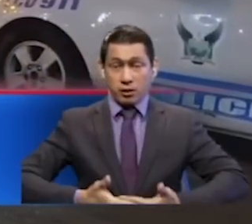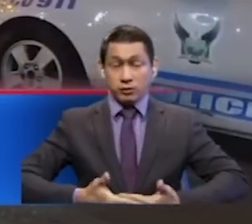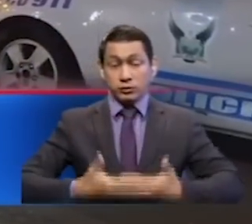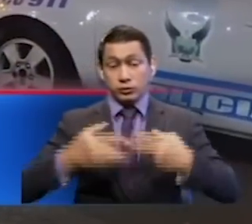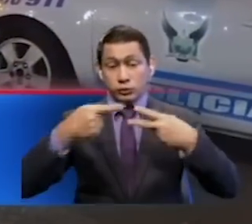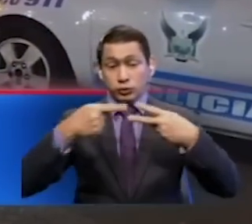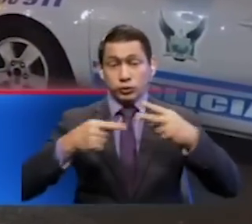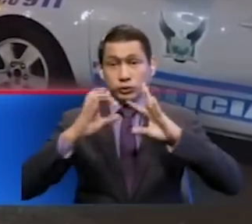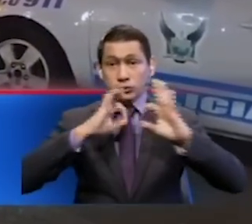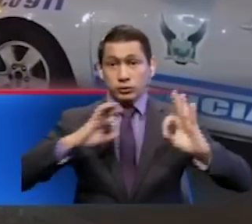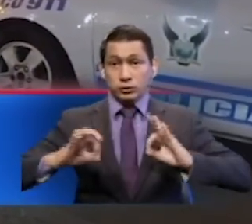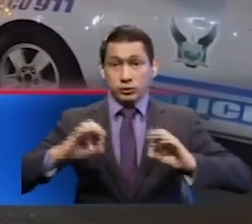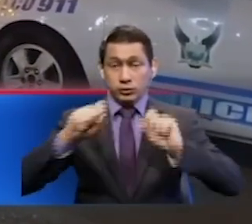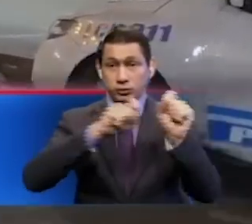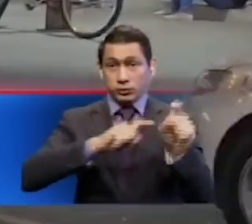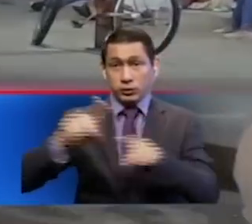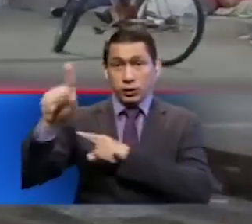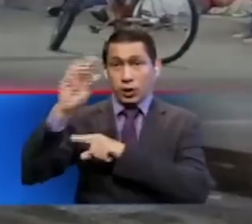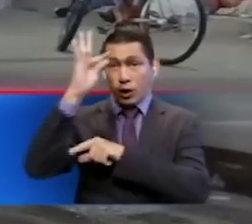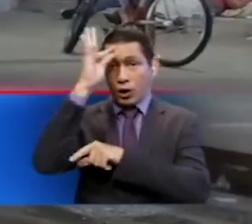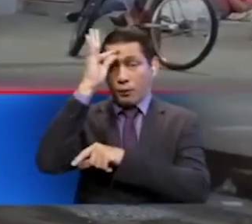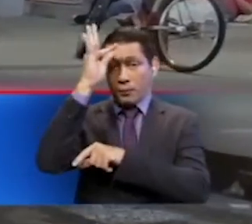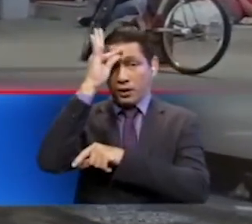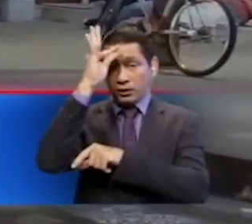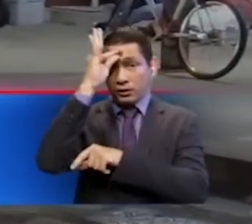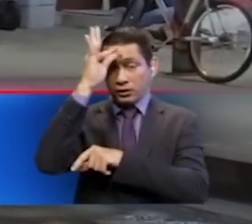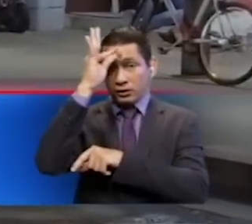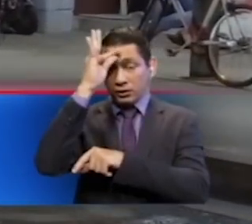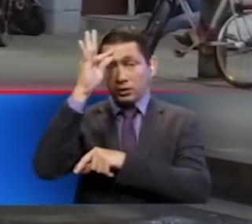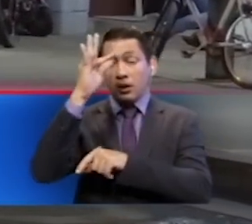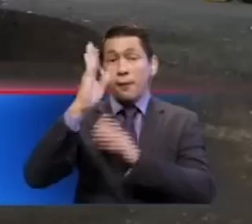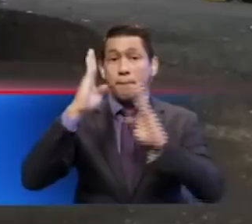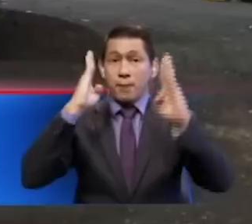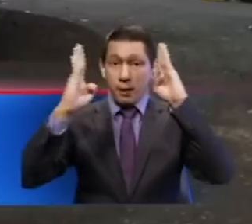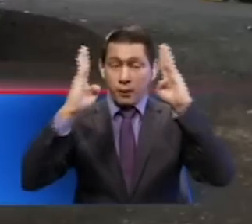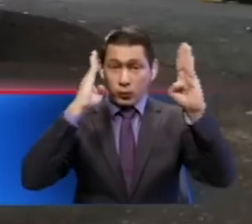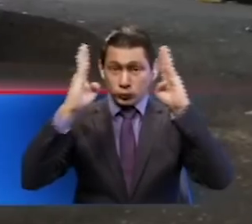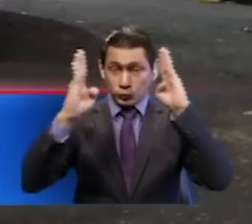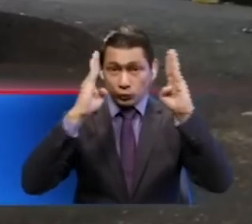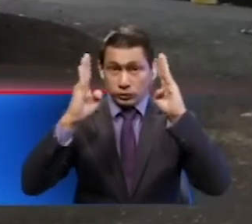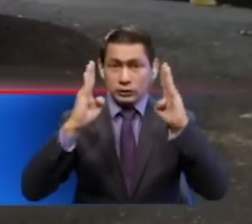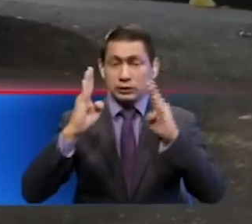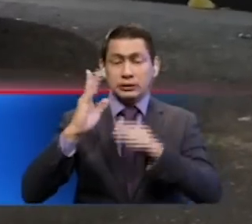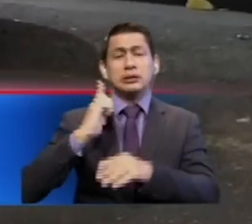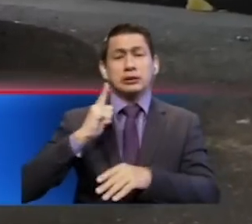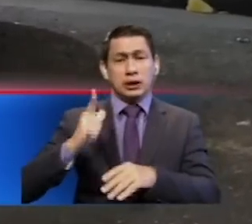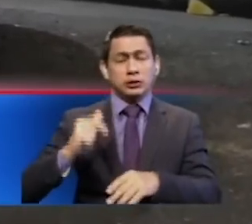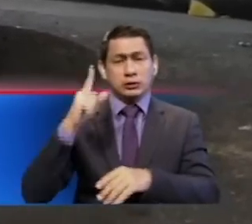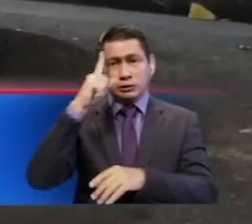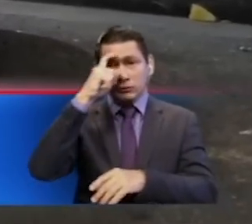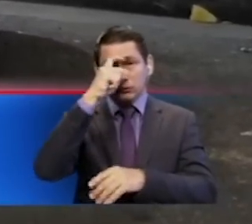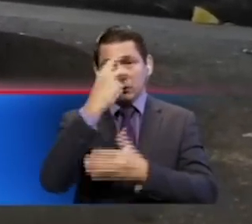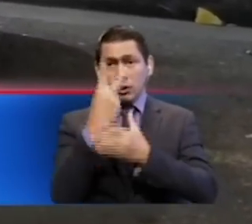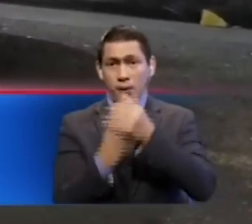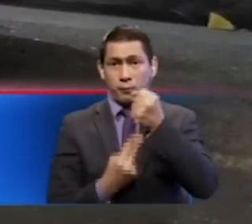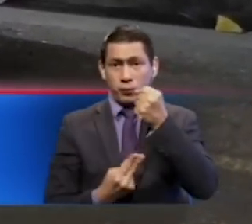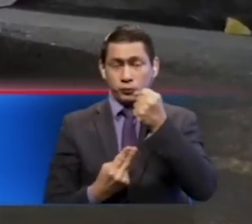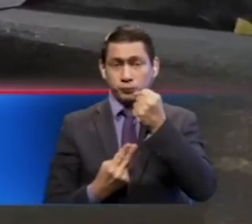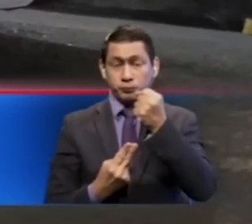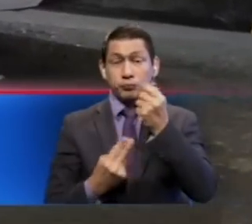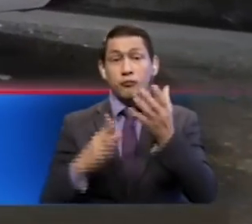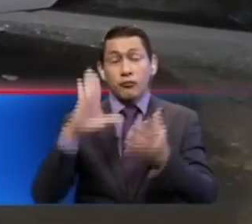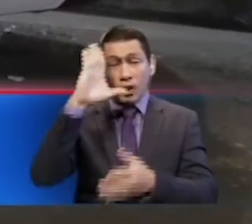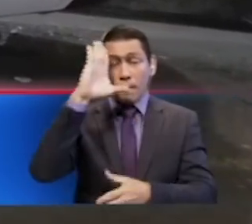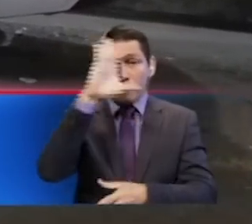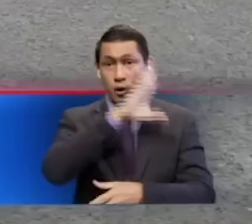Hospital Martín y Casa de Babahoyo con un cuadro de salud bastante delicado. En esa casa asistencial, la policía aplicó el denominado